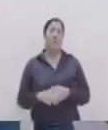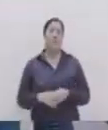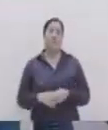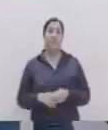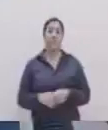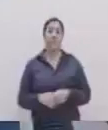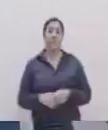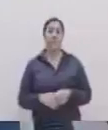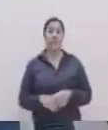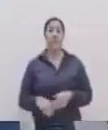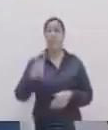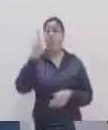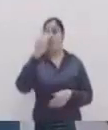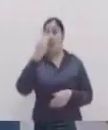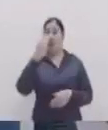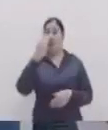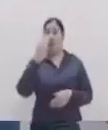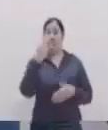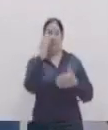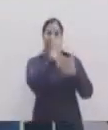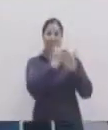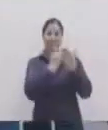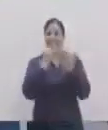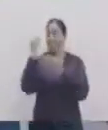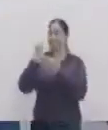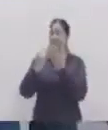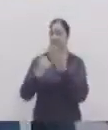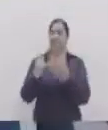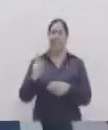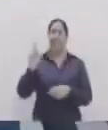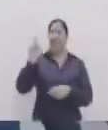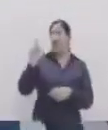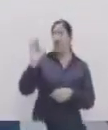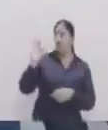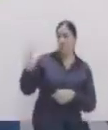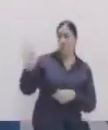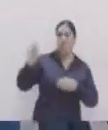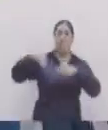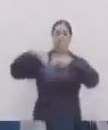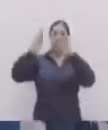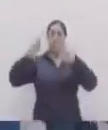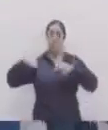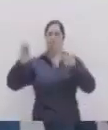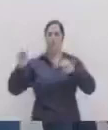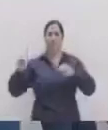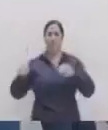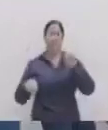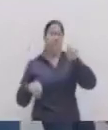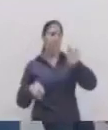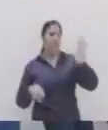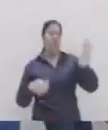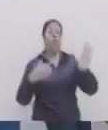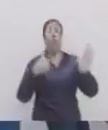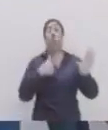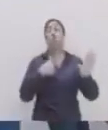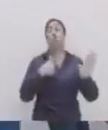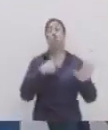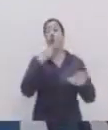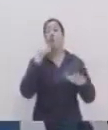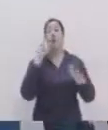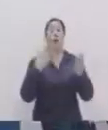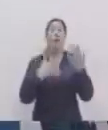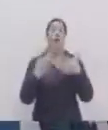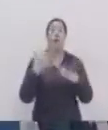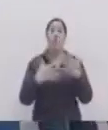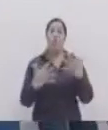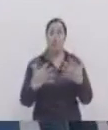hagamos dos paisajes. Tú harás uno con montañas y yo haré uno con colores, o más bien